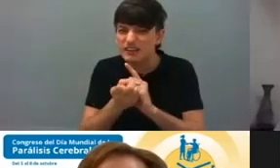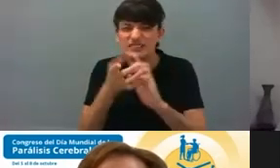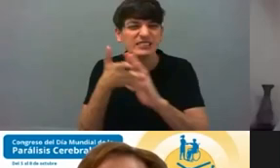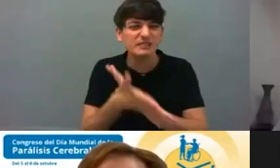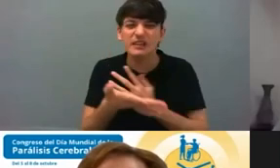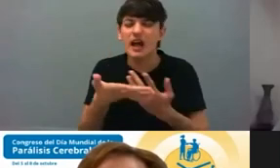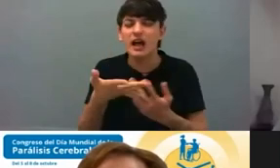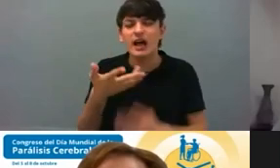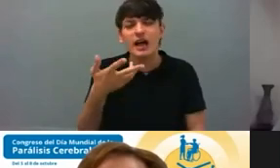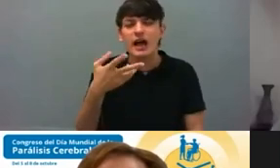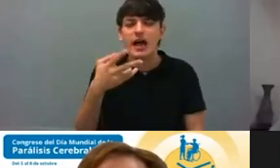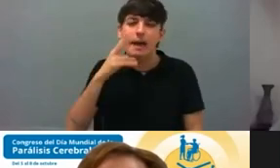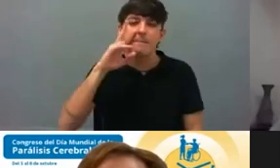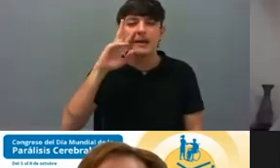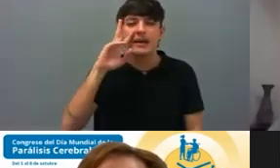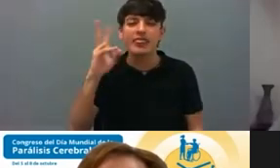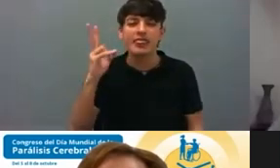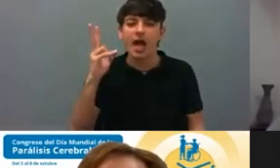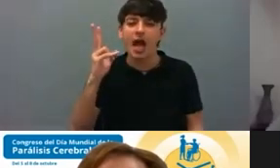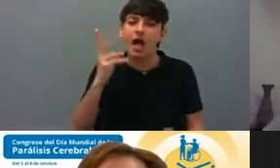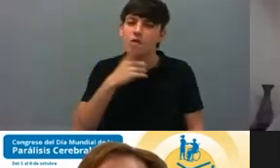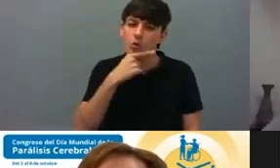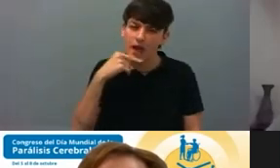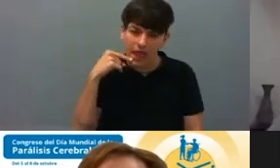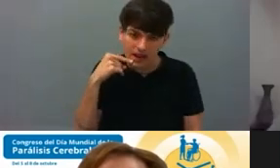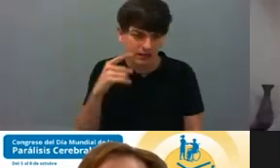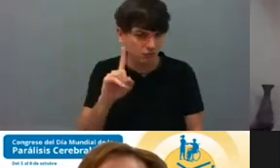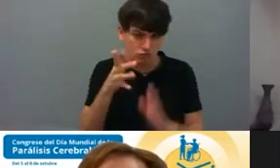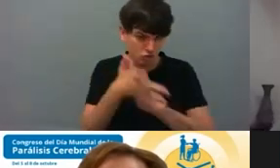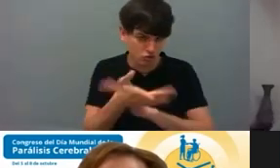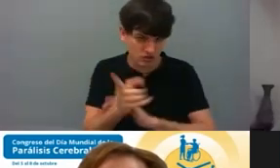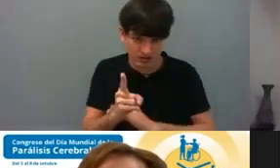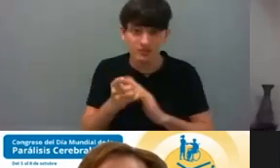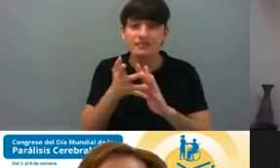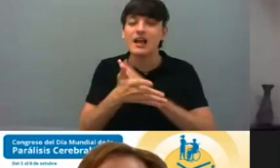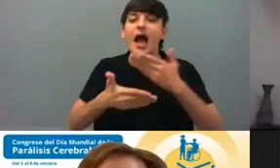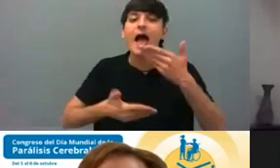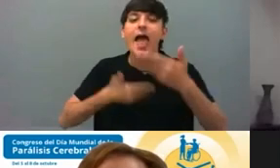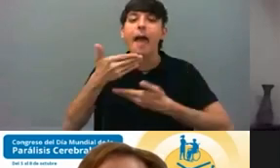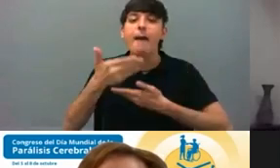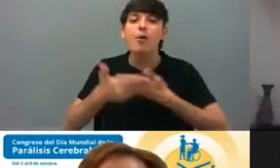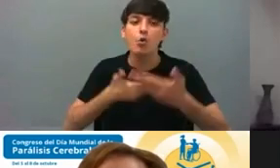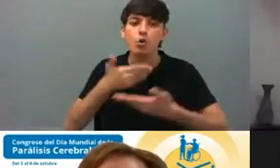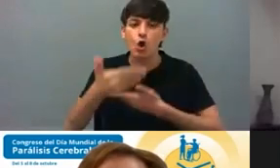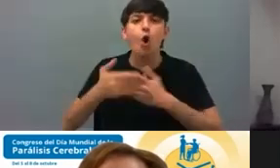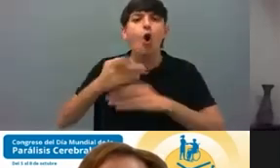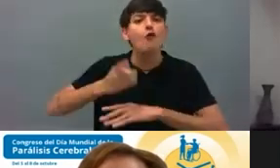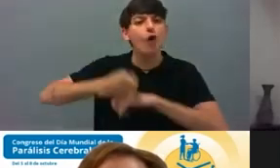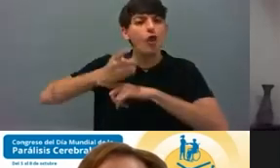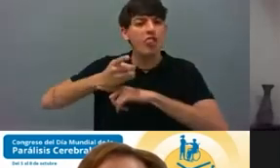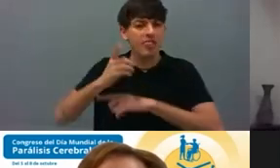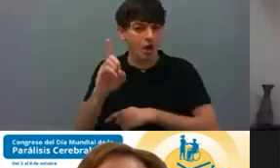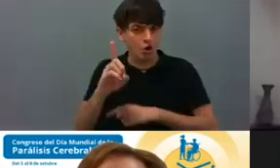experiencia dolorosa. Sí, si esa evolución no es forzada, sino sale desde